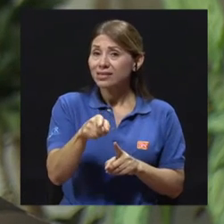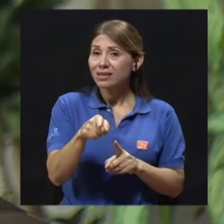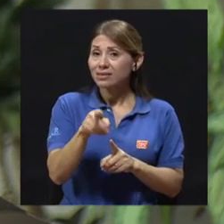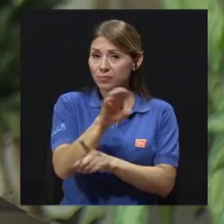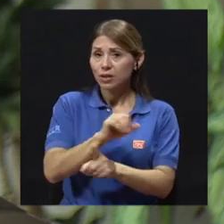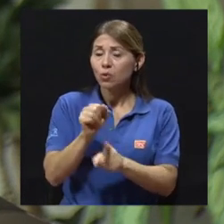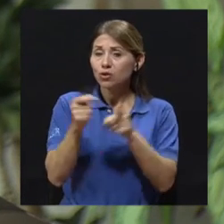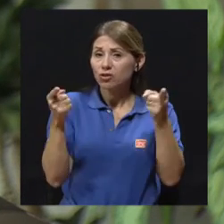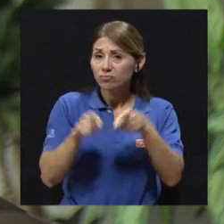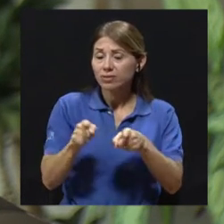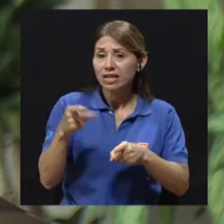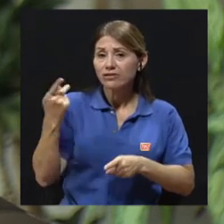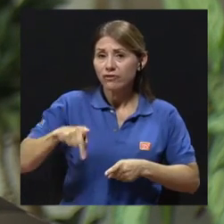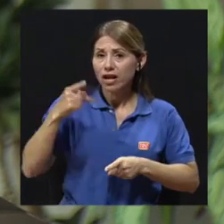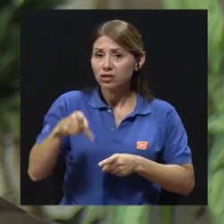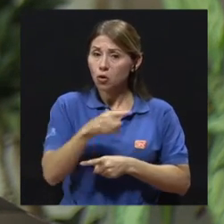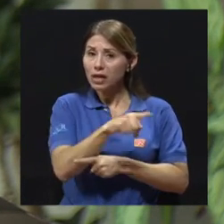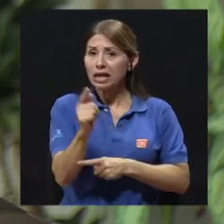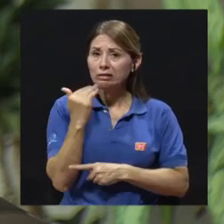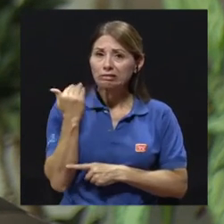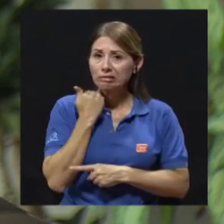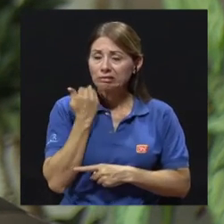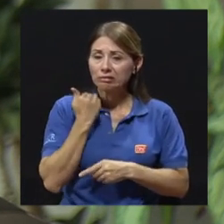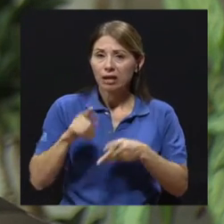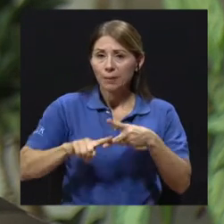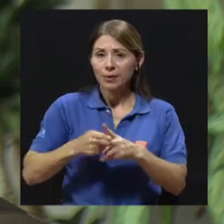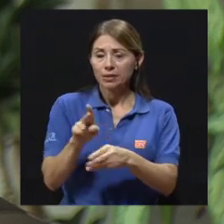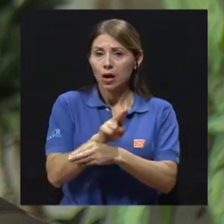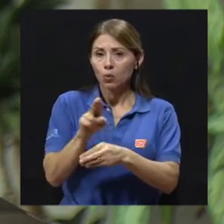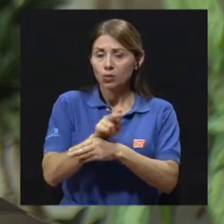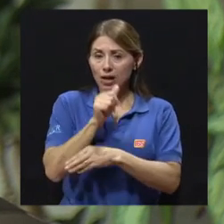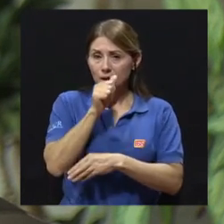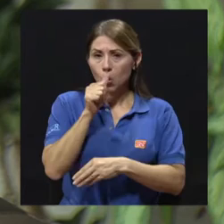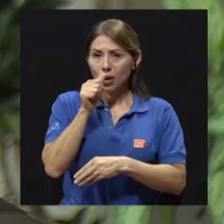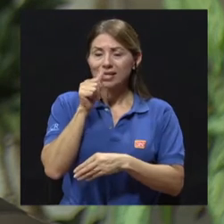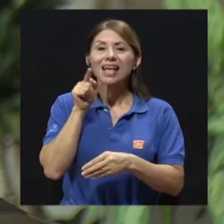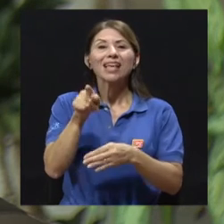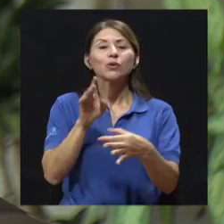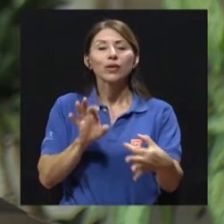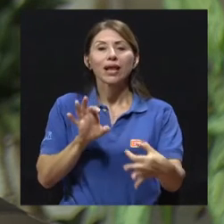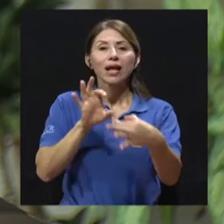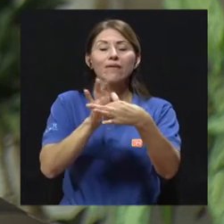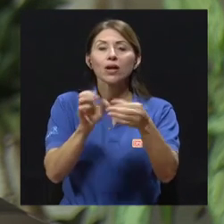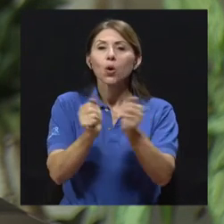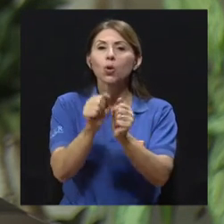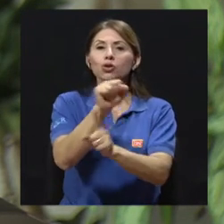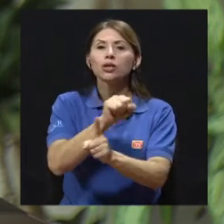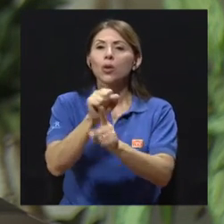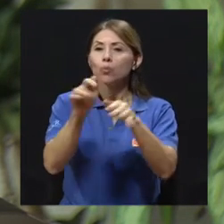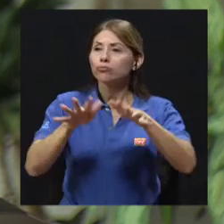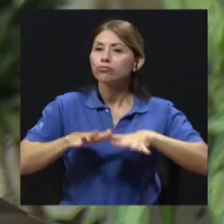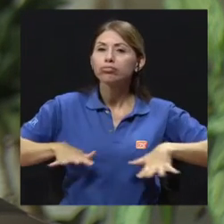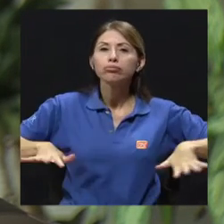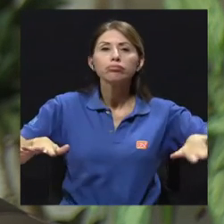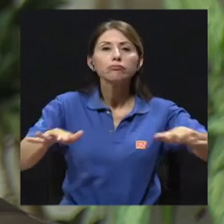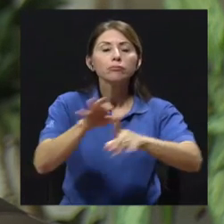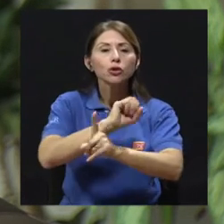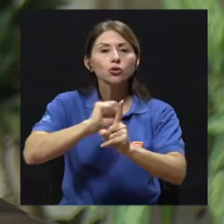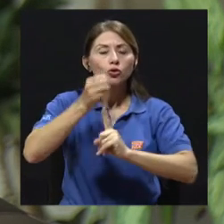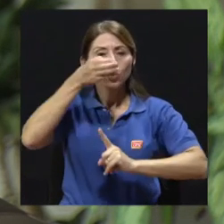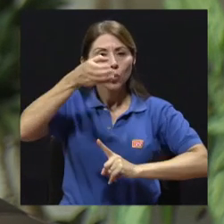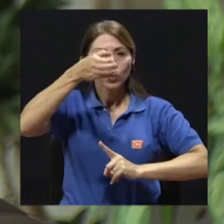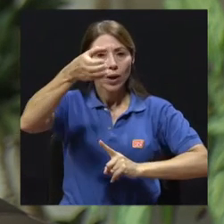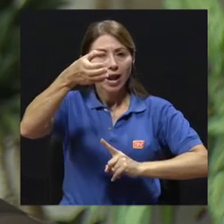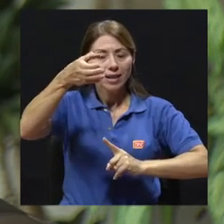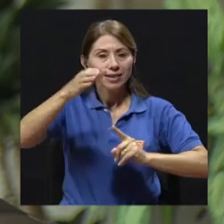factores de riesgo que existen tienen que ver mucho con el contexto sociocultural que está viviendo el niño,